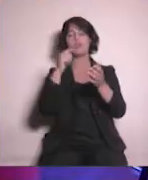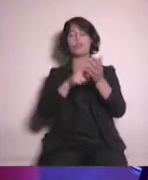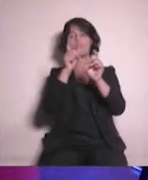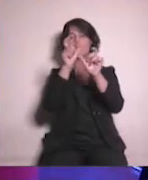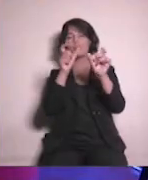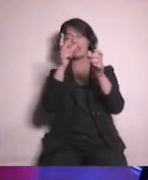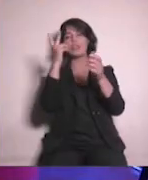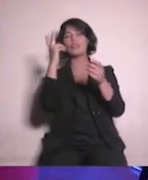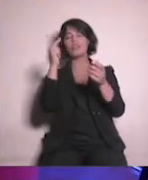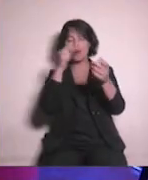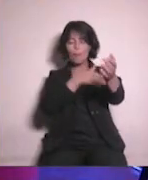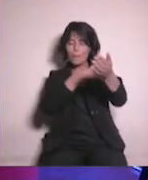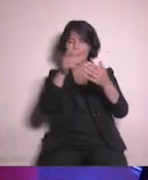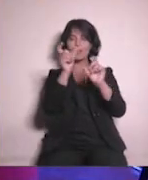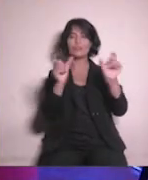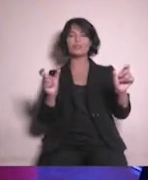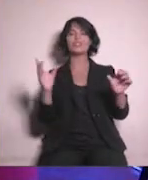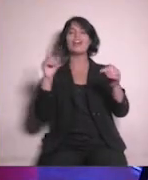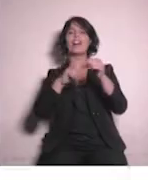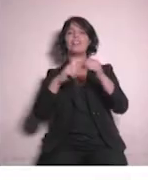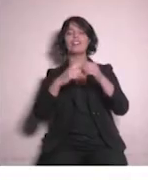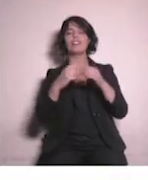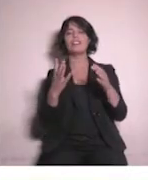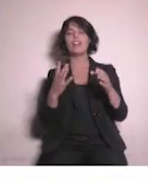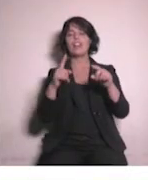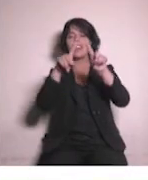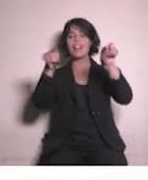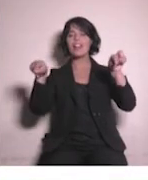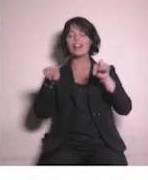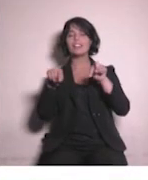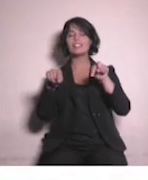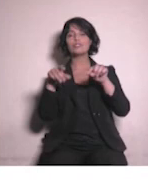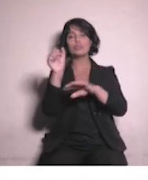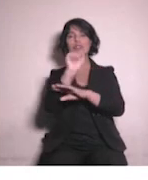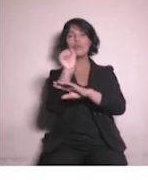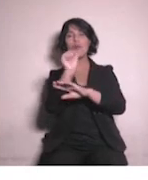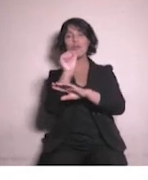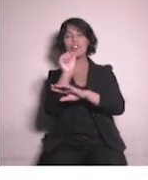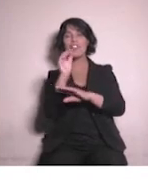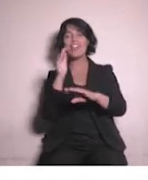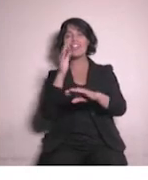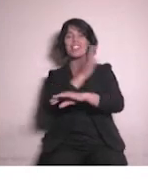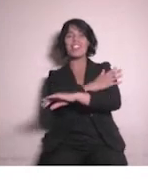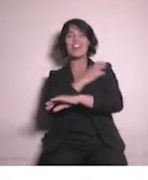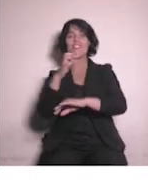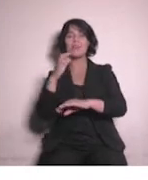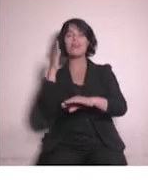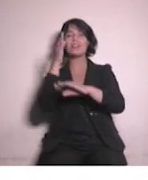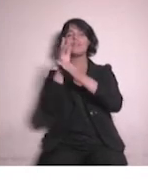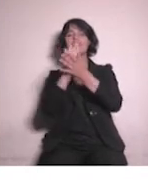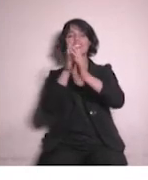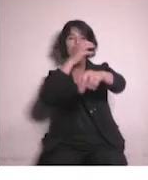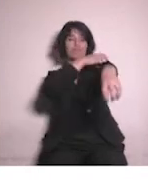afiliados. A través de las sucursales móviles recorrimos todo Chile